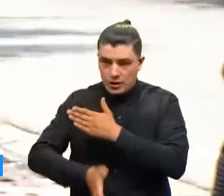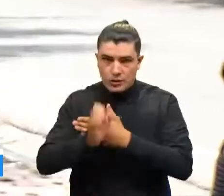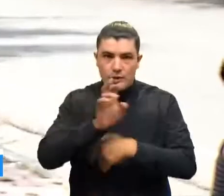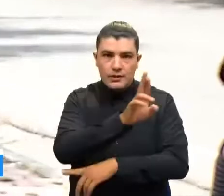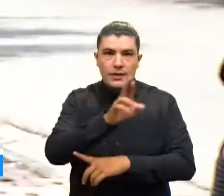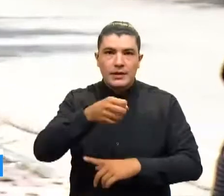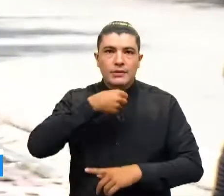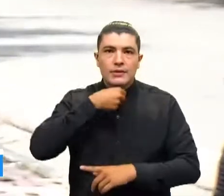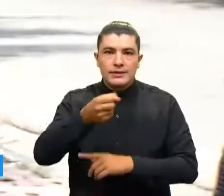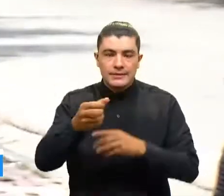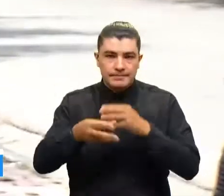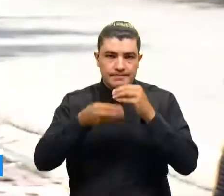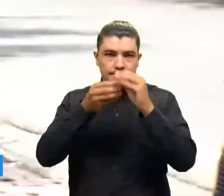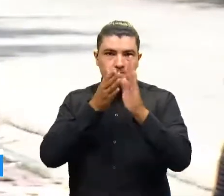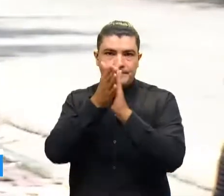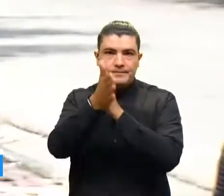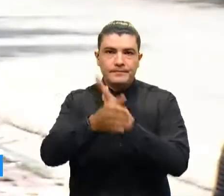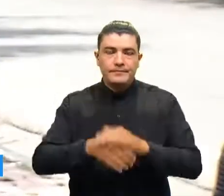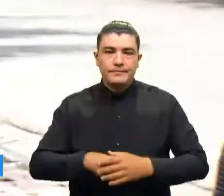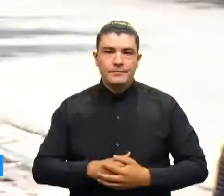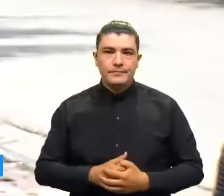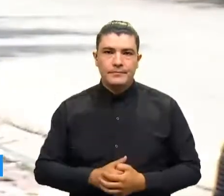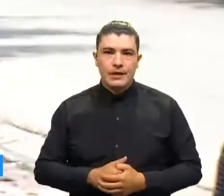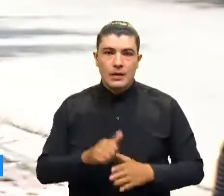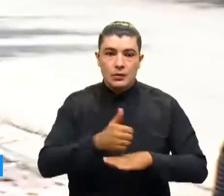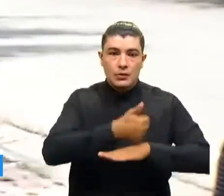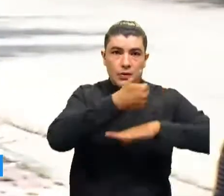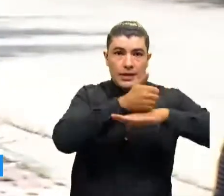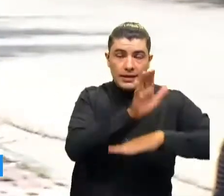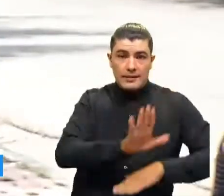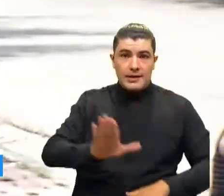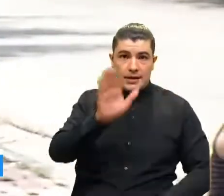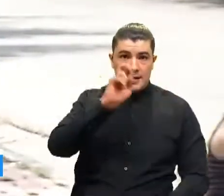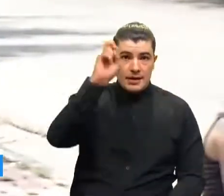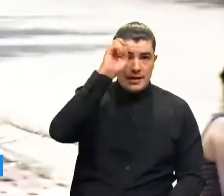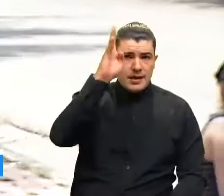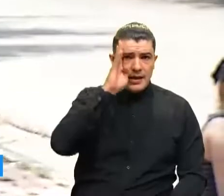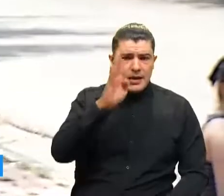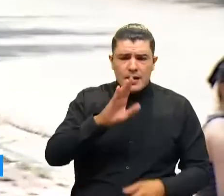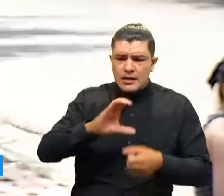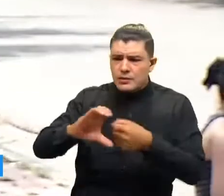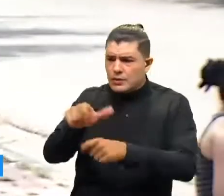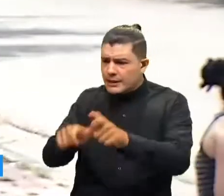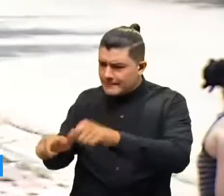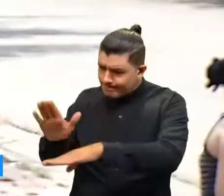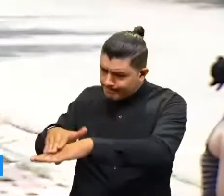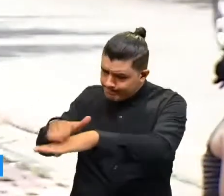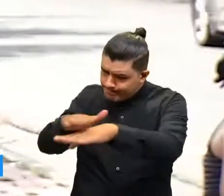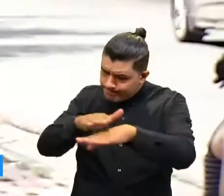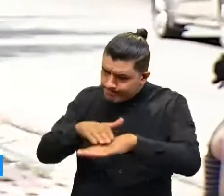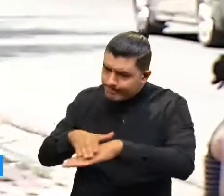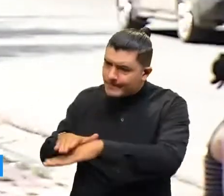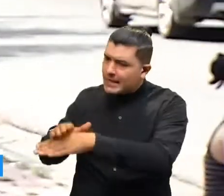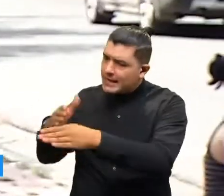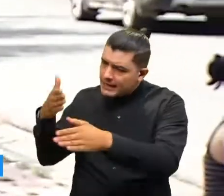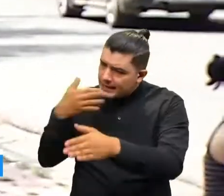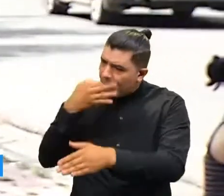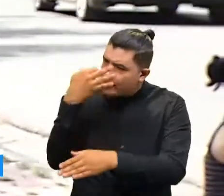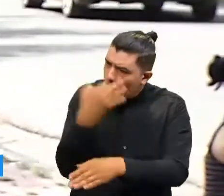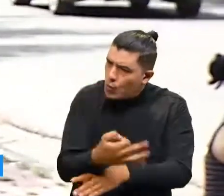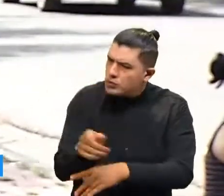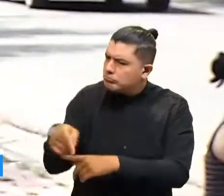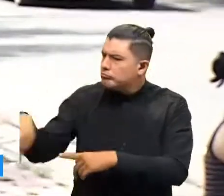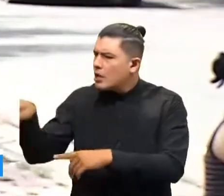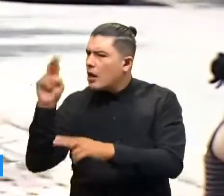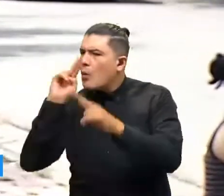Y en la capital del norte de Santander, las autoridades siguen llamando la atención a los ciudadanos para que denuncien todas las acciones de violentas que se puedan